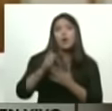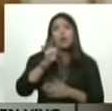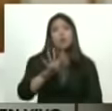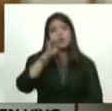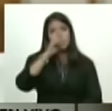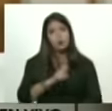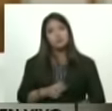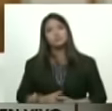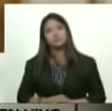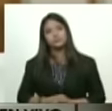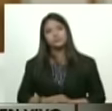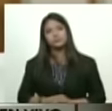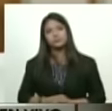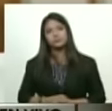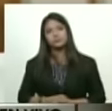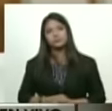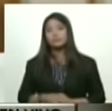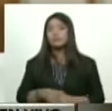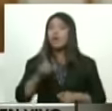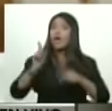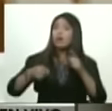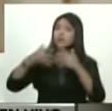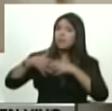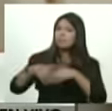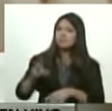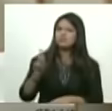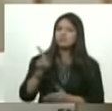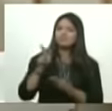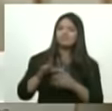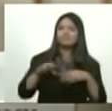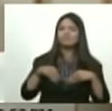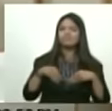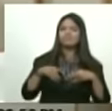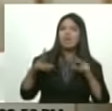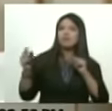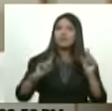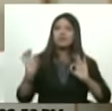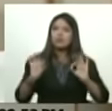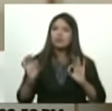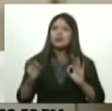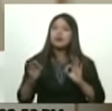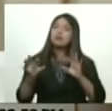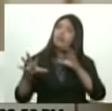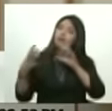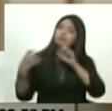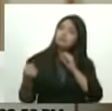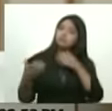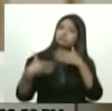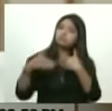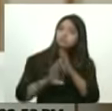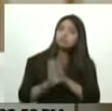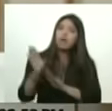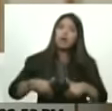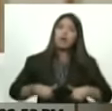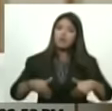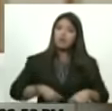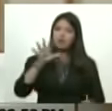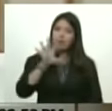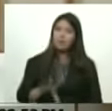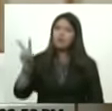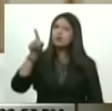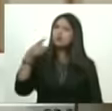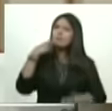años. Quizás algunos empresarios todavía no se suman a este llamado a diálogo y de entendimiento y de sumar esfuerzos por el país. ¿Cuál